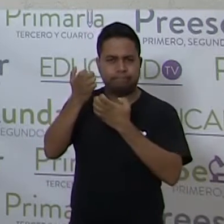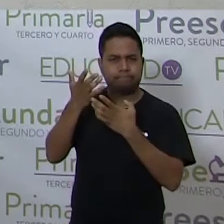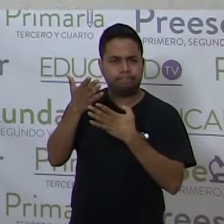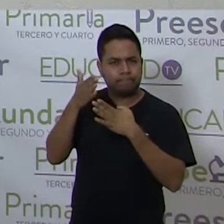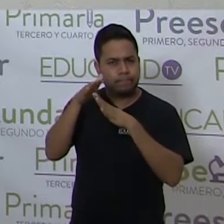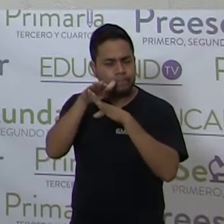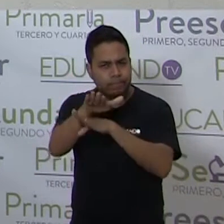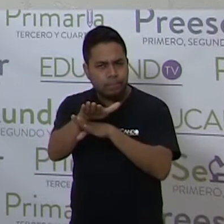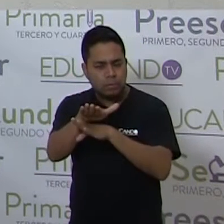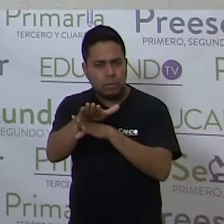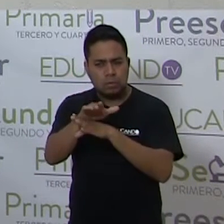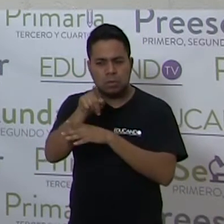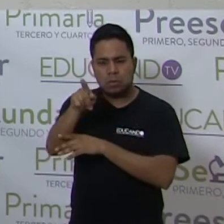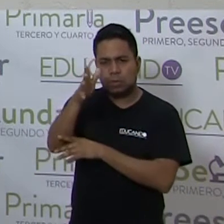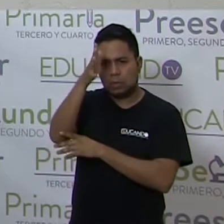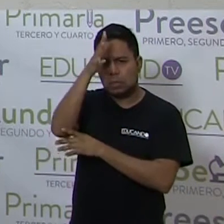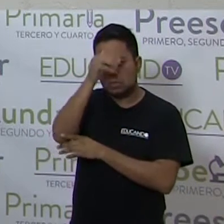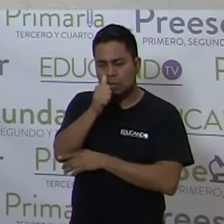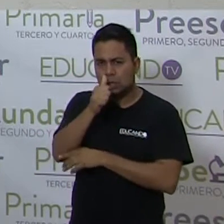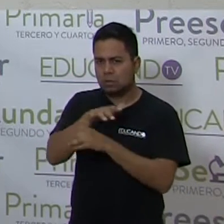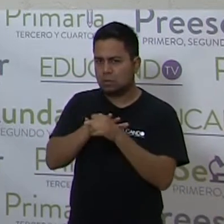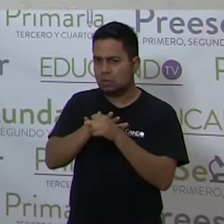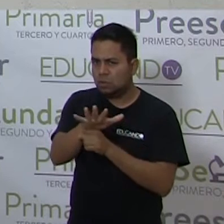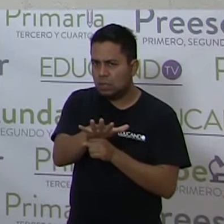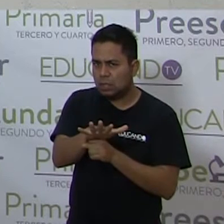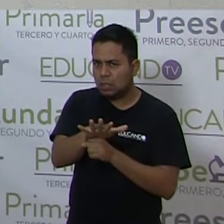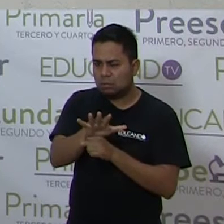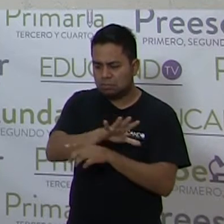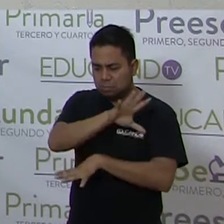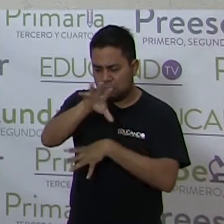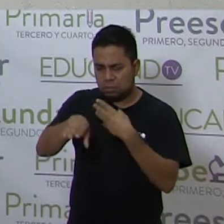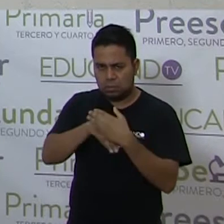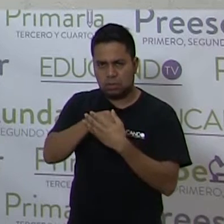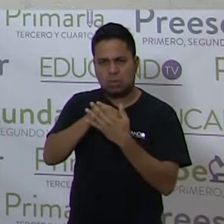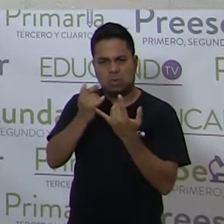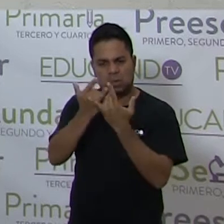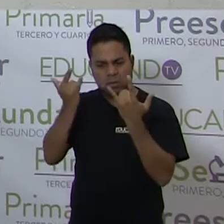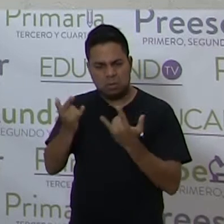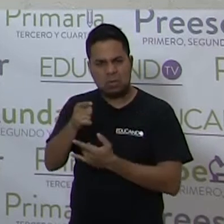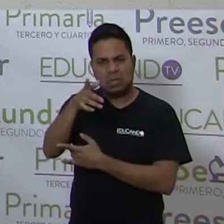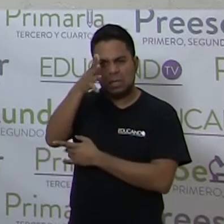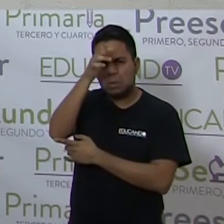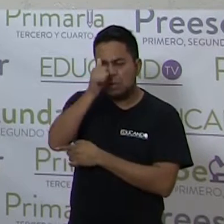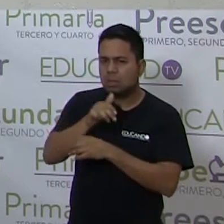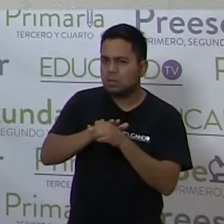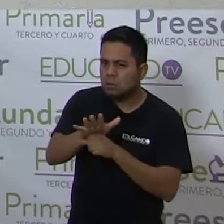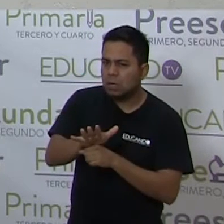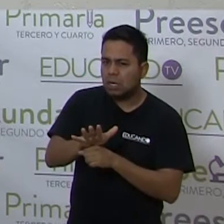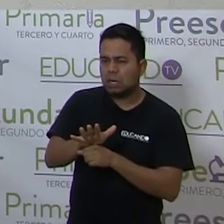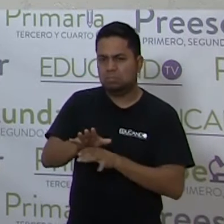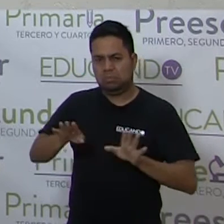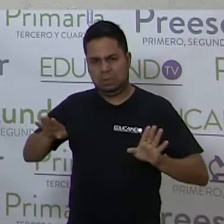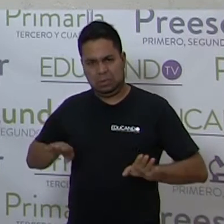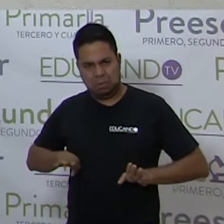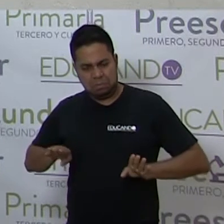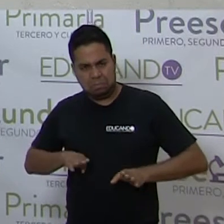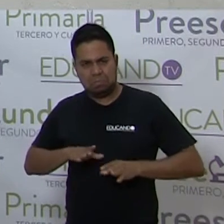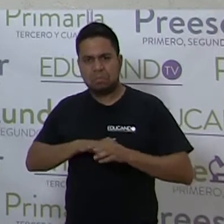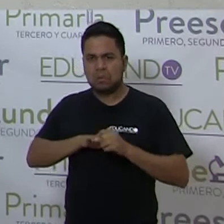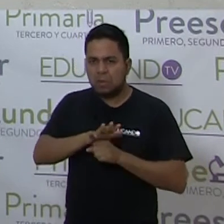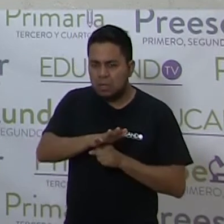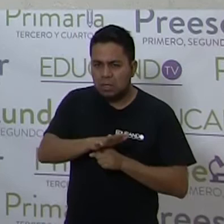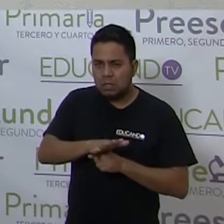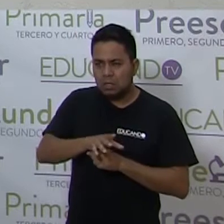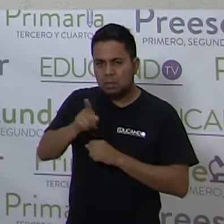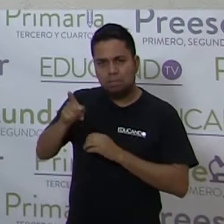acerca de qué recuerdan ustedes de todos estos mitos y leyendas. ¿Qué recuerdan de sus características?